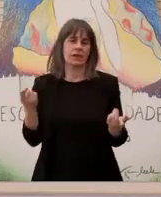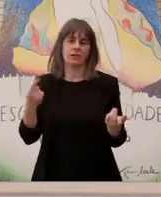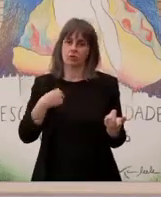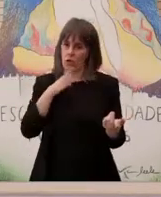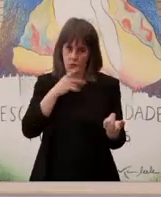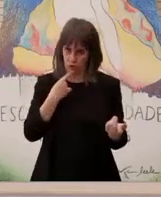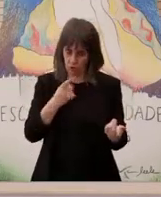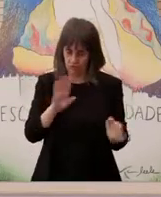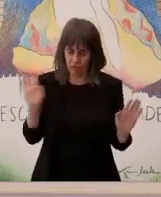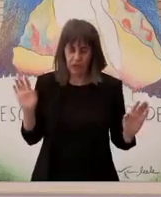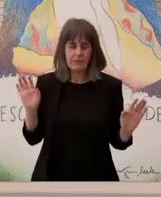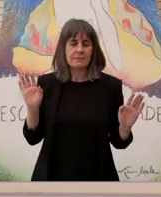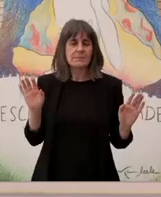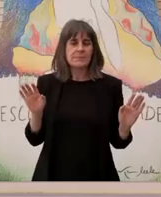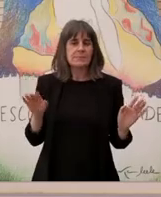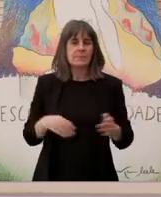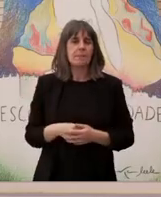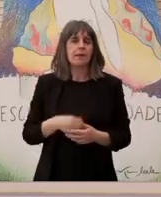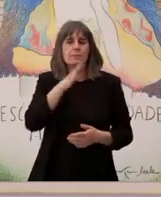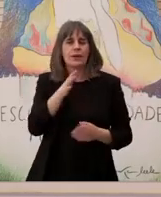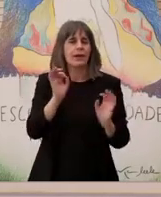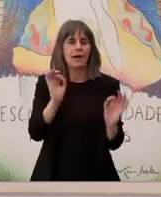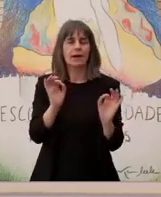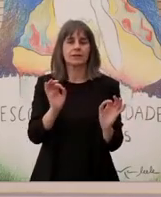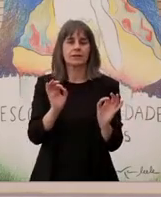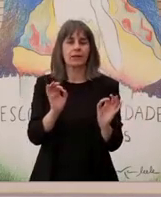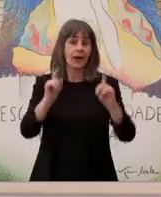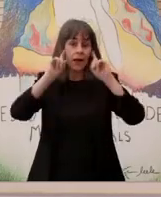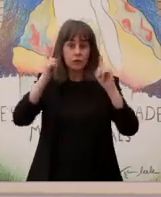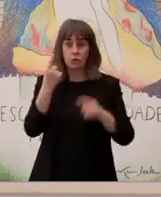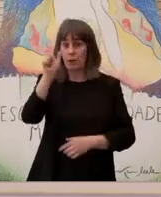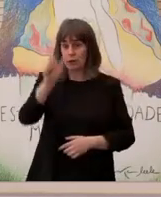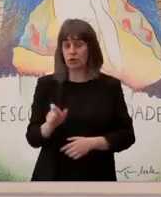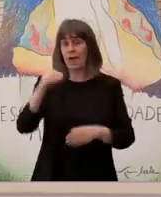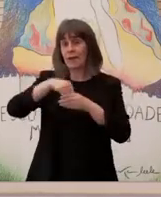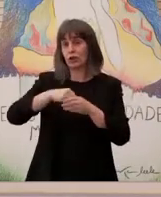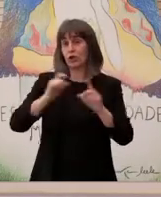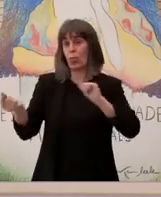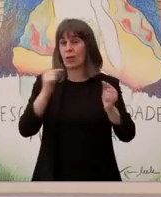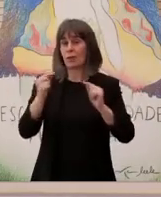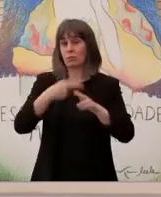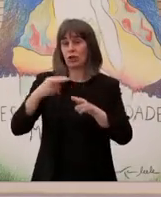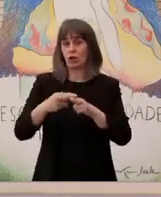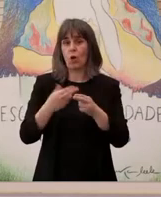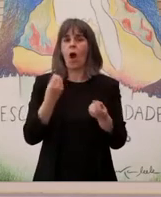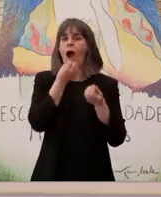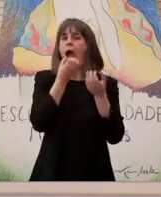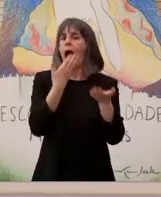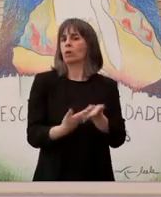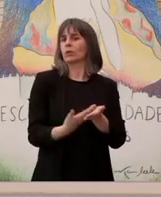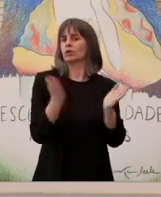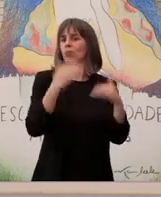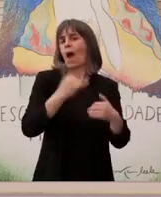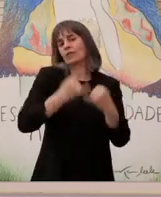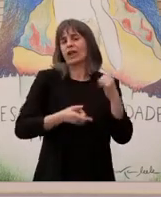ni Reproducir vamos porque simplemente creo que cuando una persona no debate político sobre todo no tenga argumentos O sea que tenga que recurrir pero especialmente